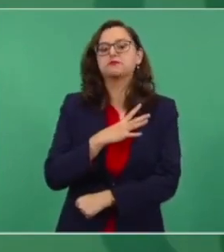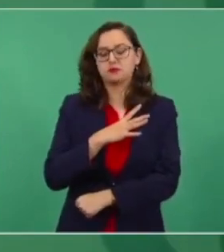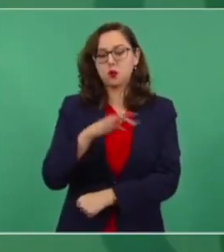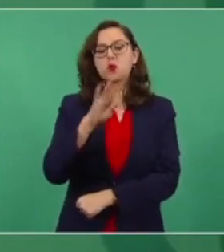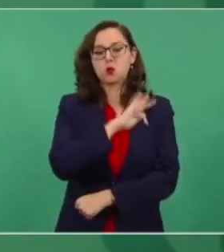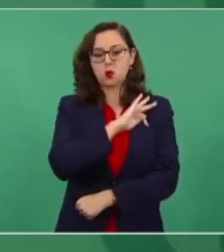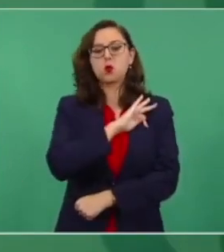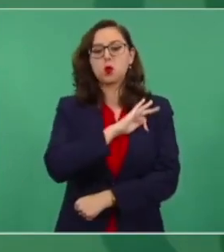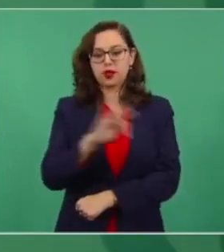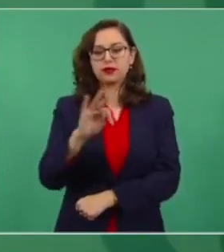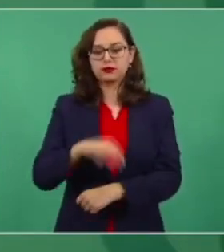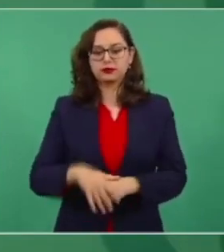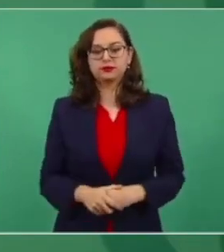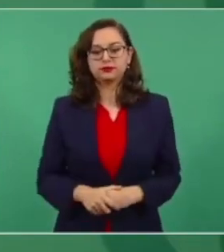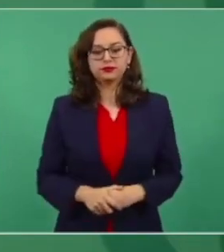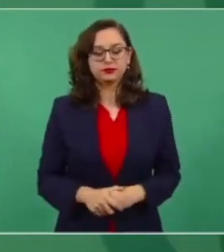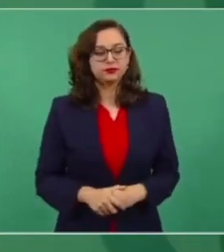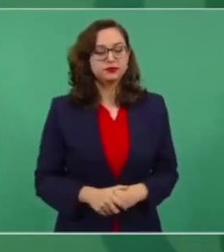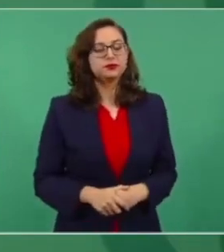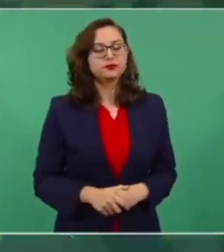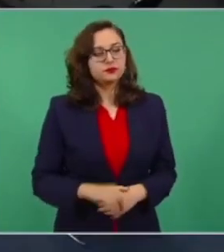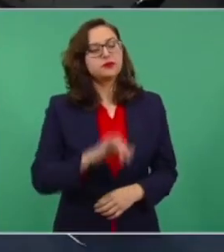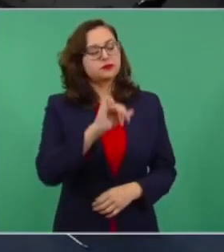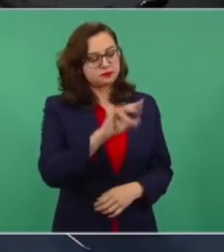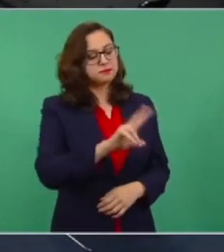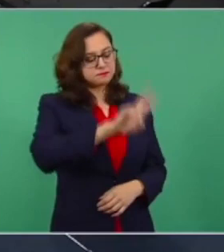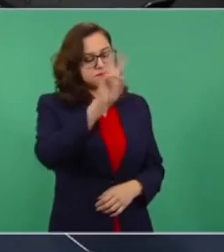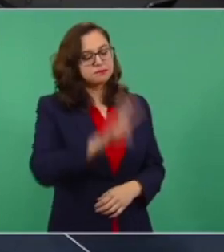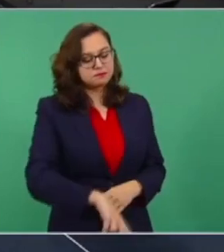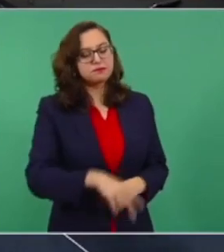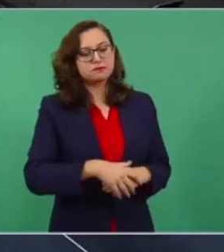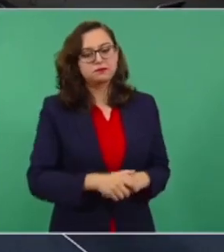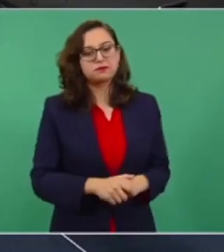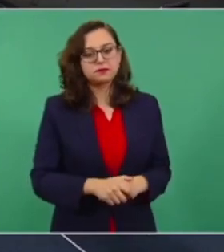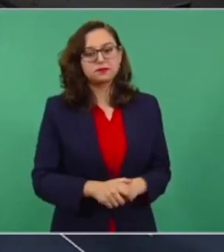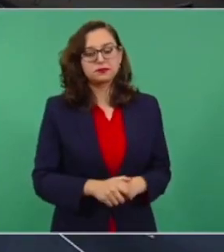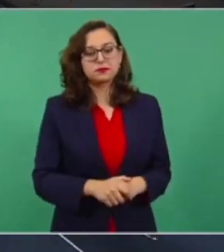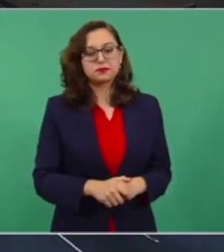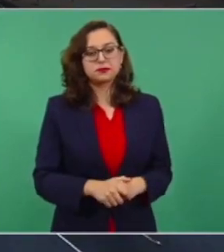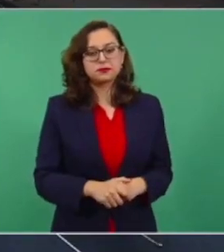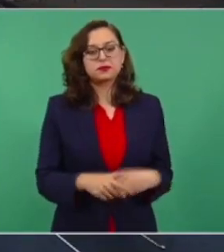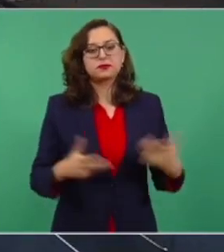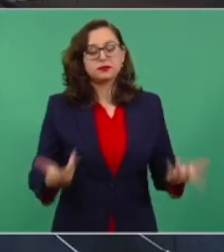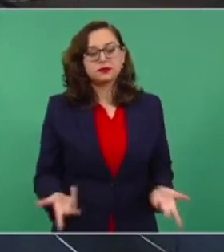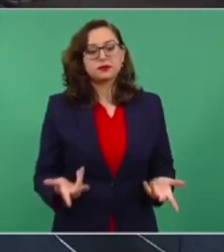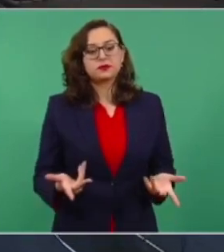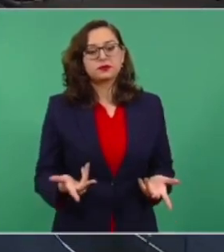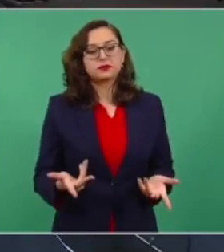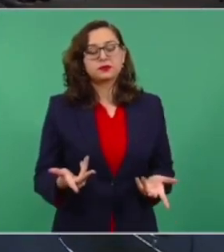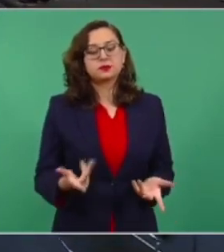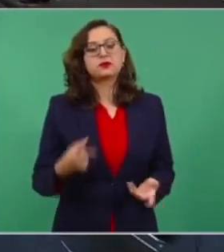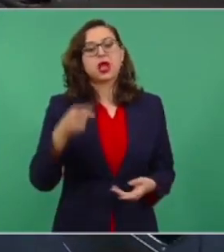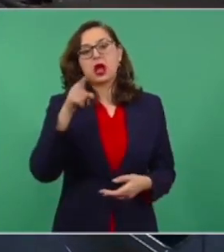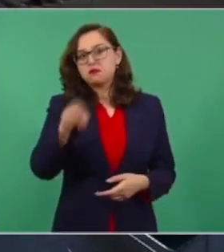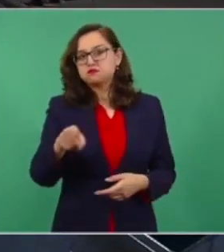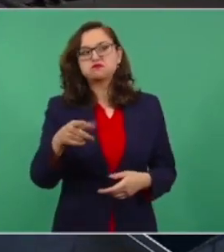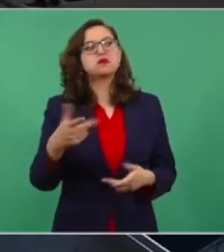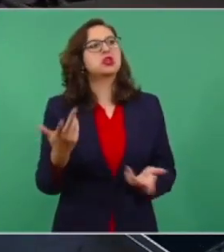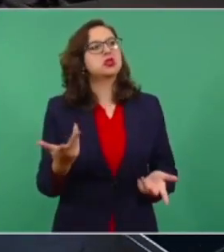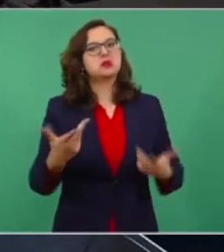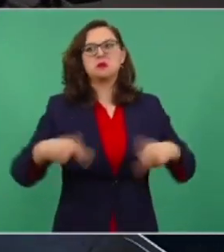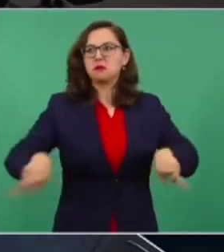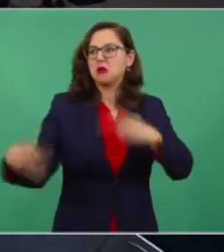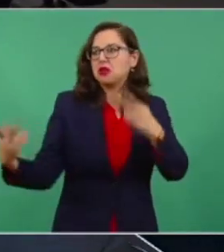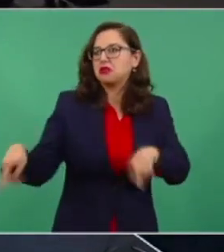alcanza. así es. Presidente, pues sí, efectivamente ahí no tuvieron hartazgo, vendieron patrimonio